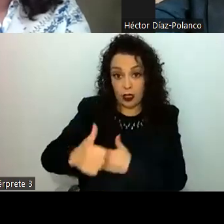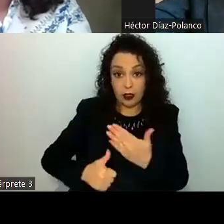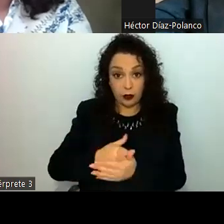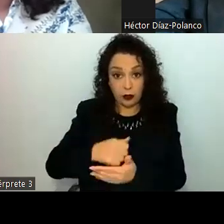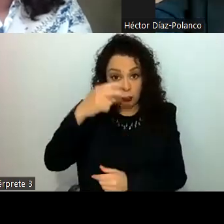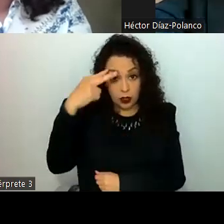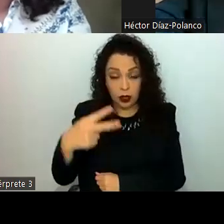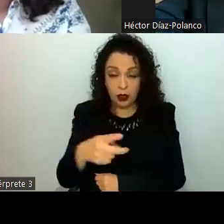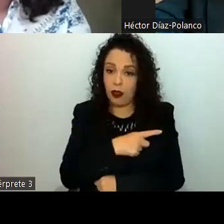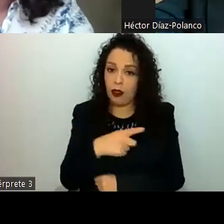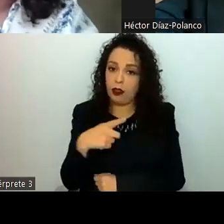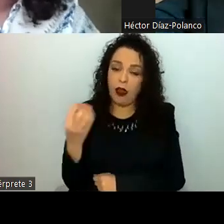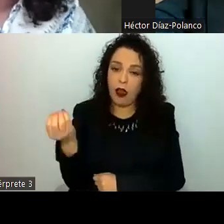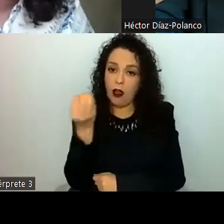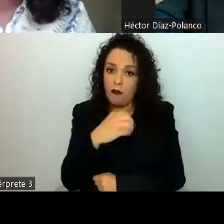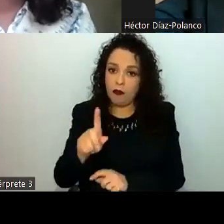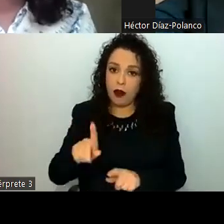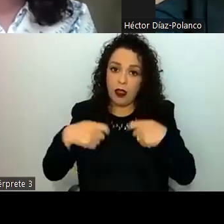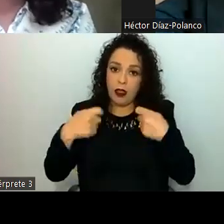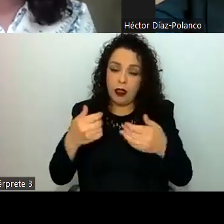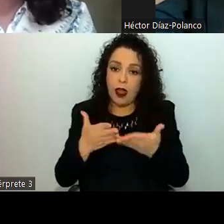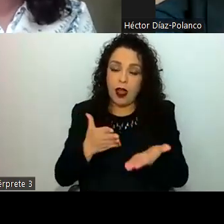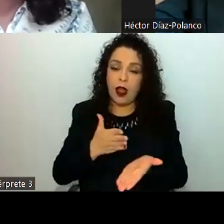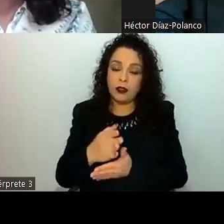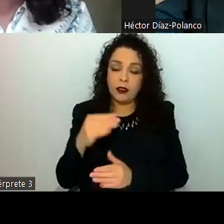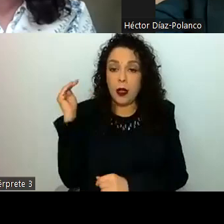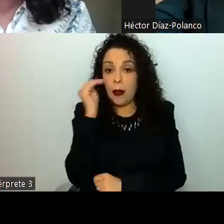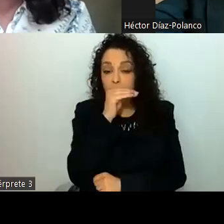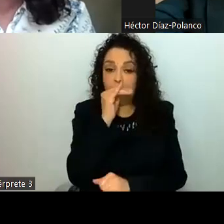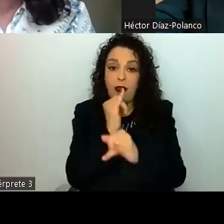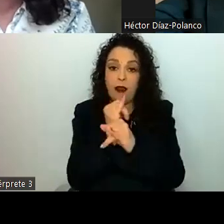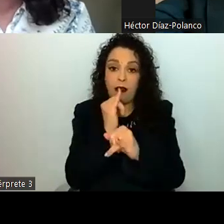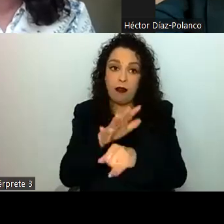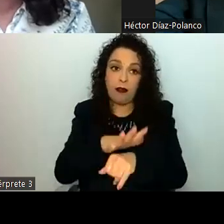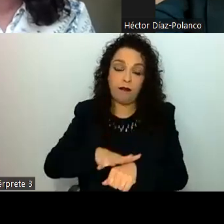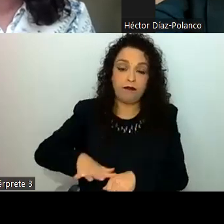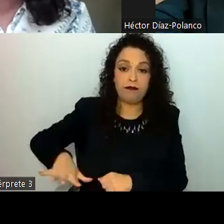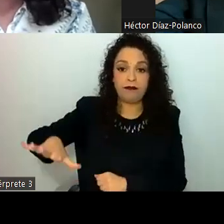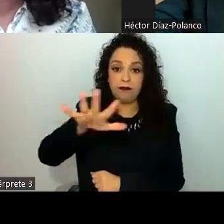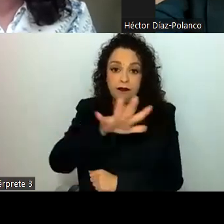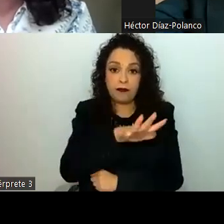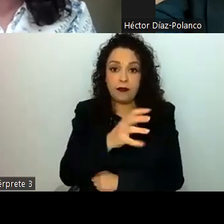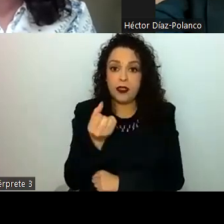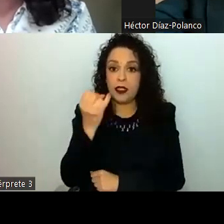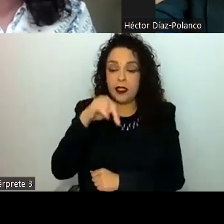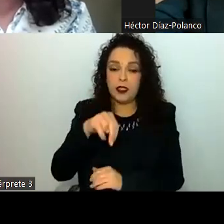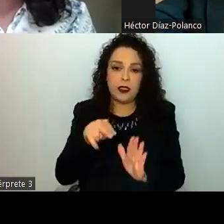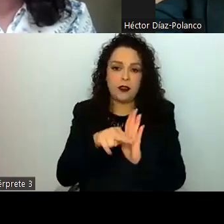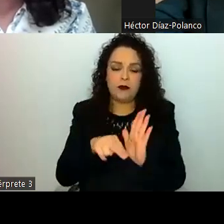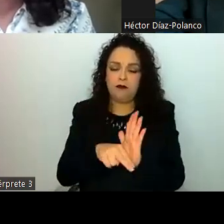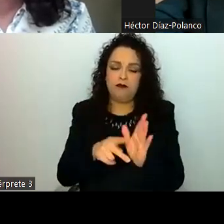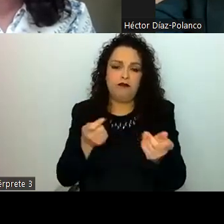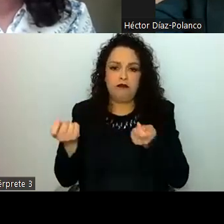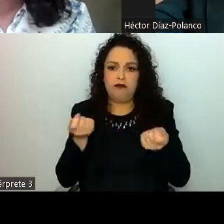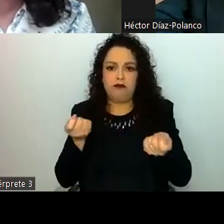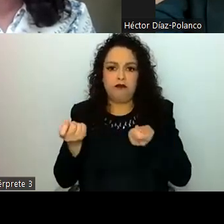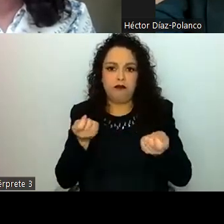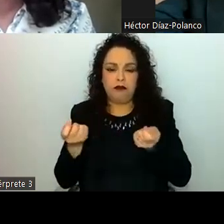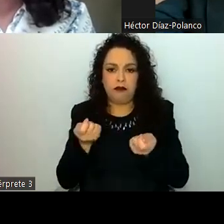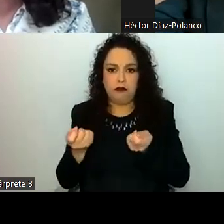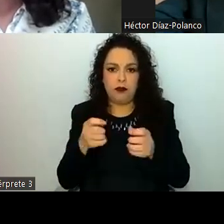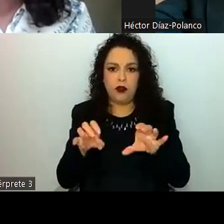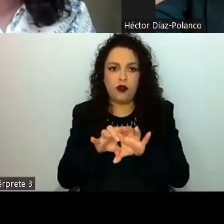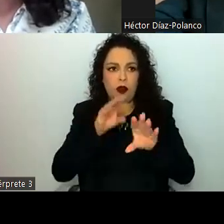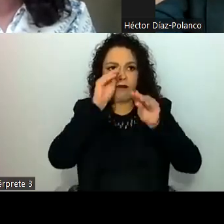acceso público gratuito y universal de Internet, y no constituye normas que regulen el servicio o implementación de infraestructura